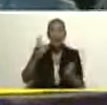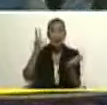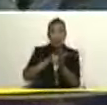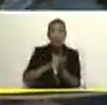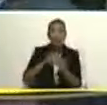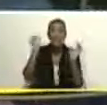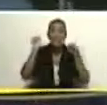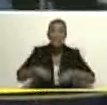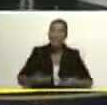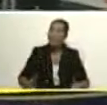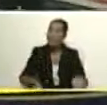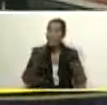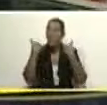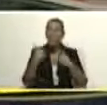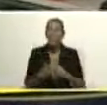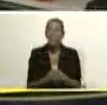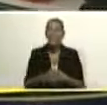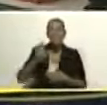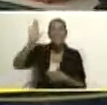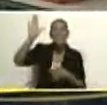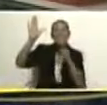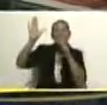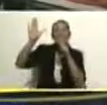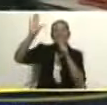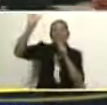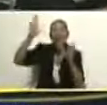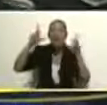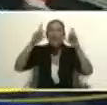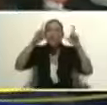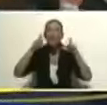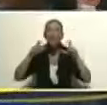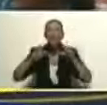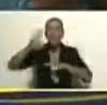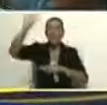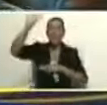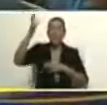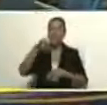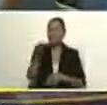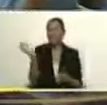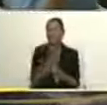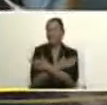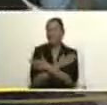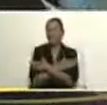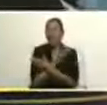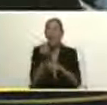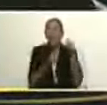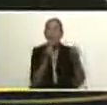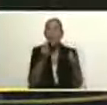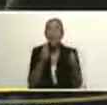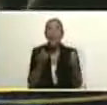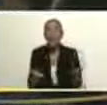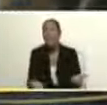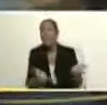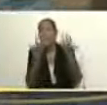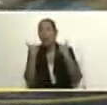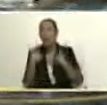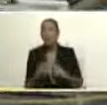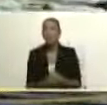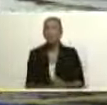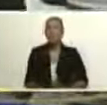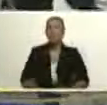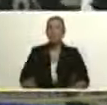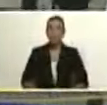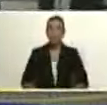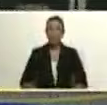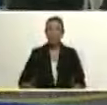foto? Sí. Levanten la mano los que estén de acuerdo con una foto. ¡Eso! ¿Cómo hacemos para yo salir? ¿Ah?